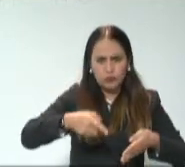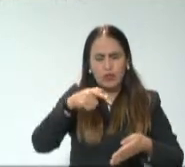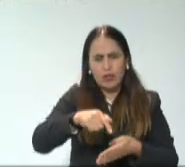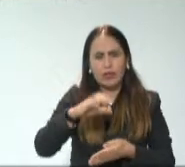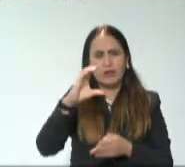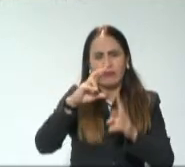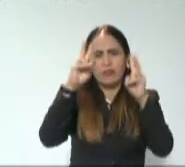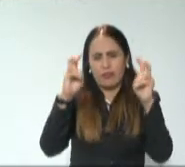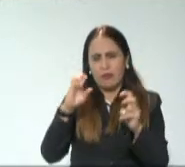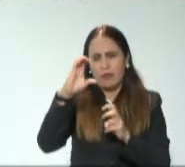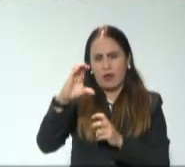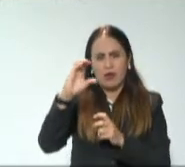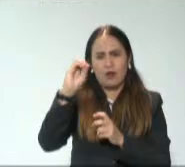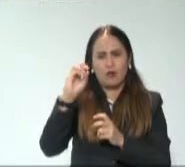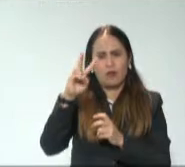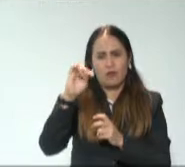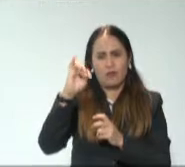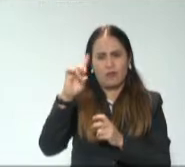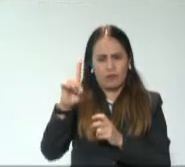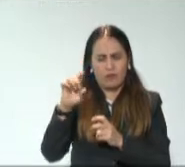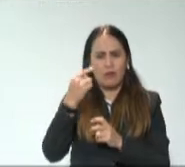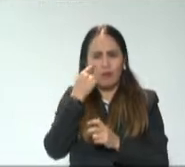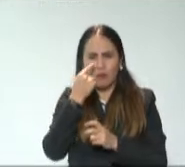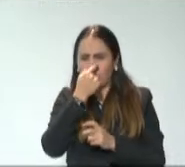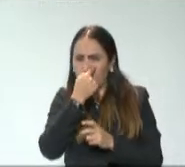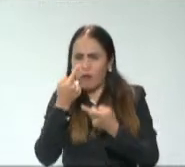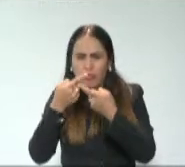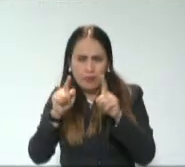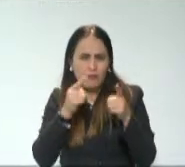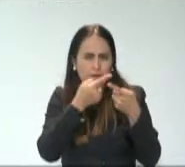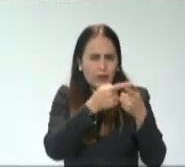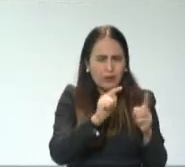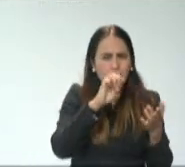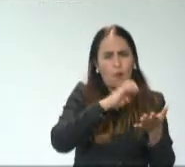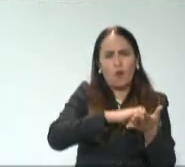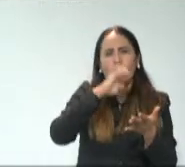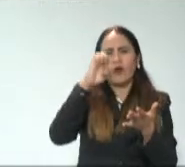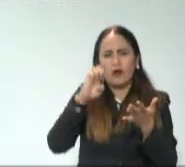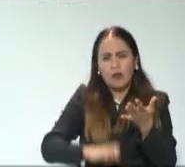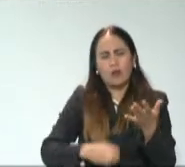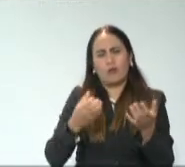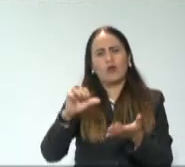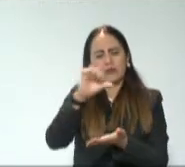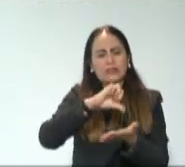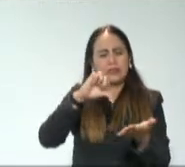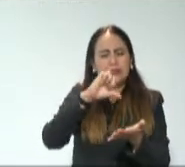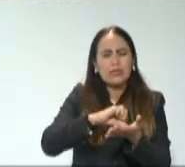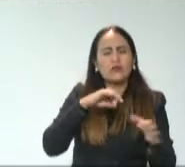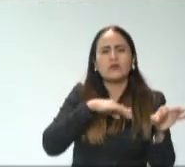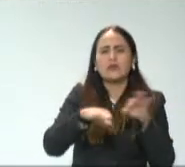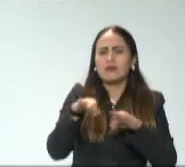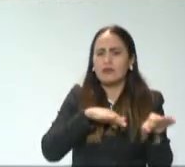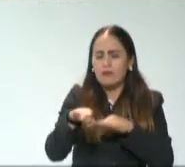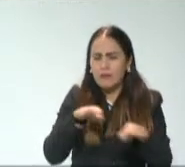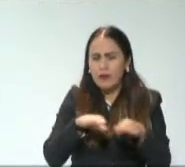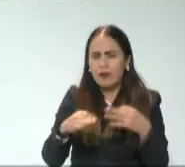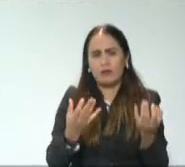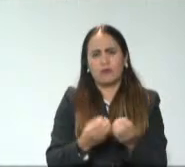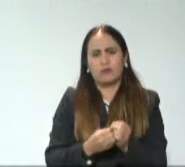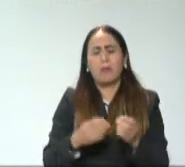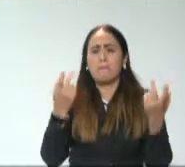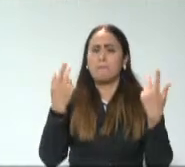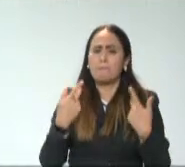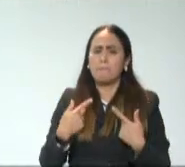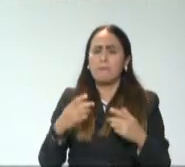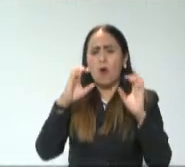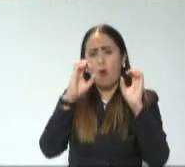covid desde diferentes aristas ya sea como para centros de trabajo como para personal